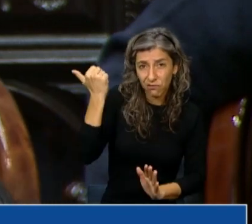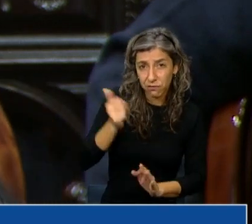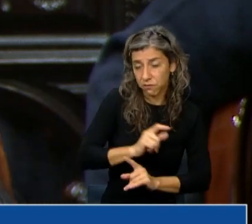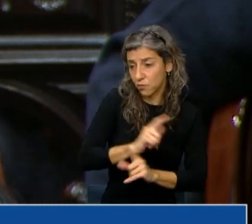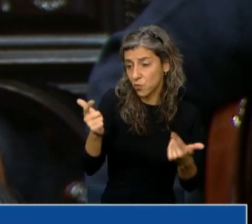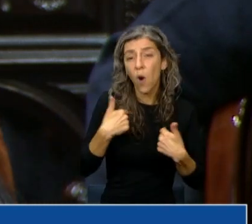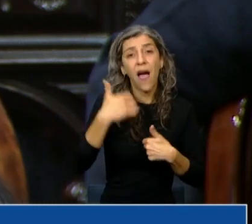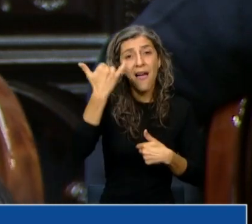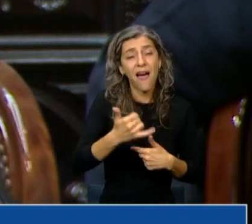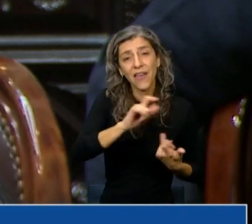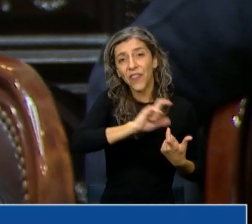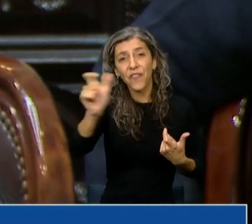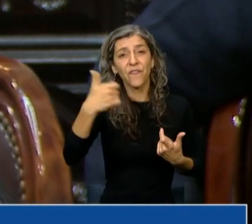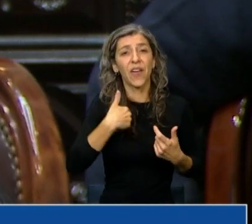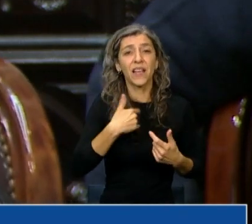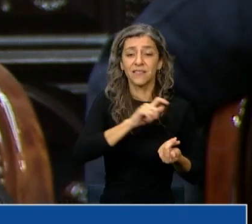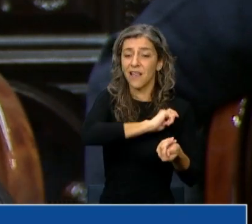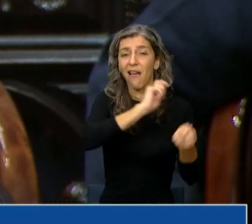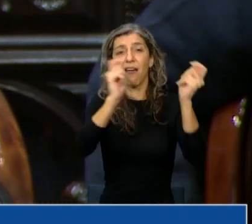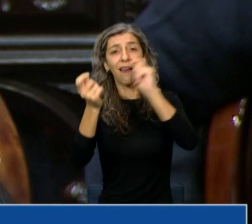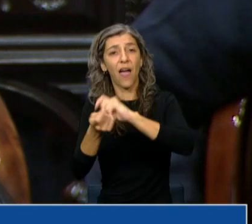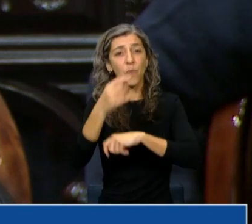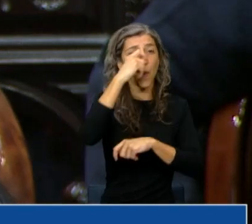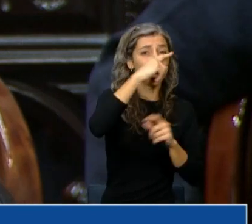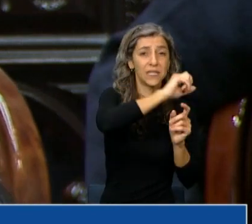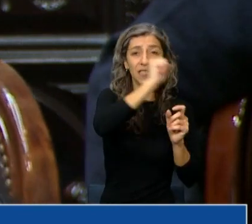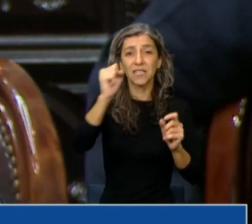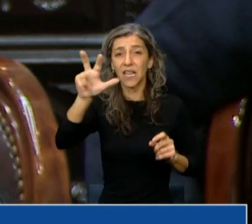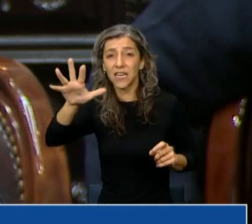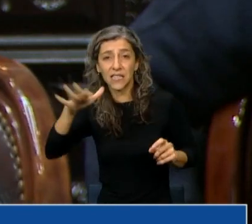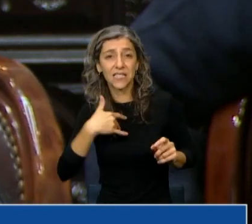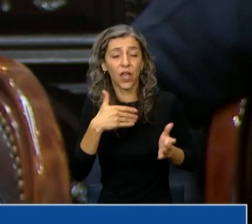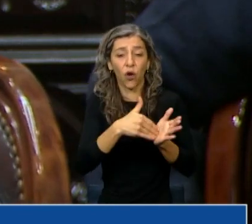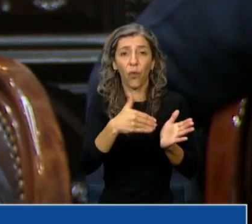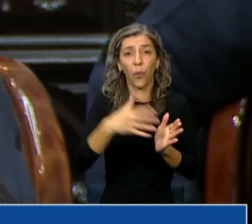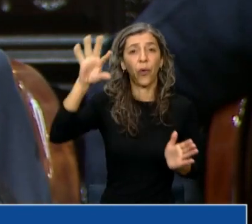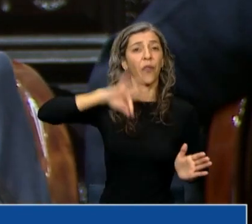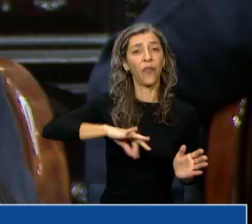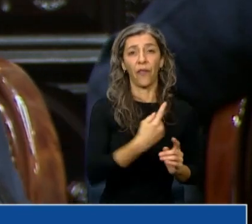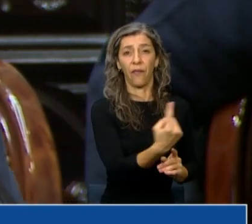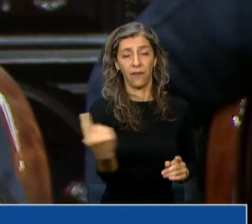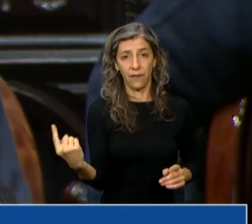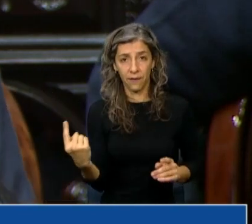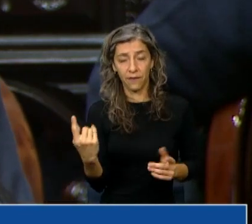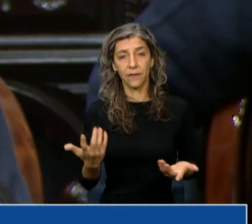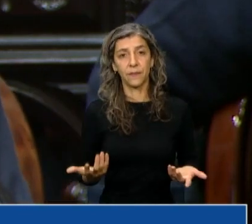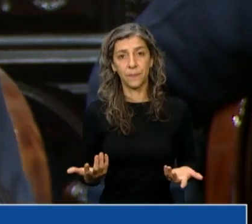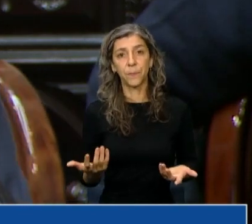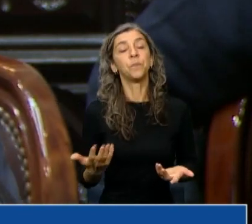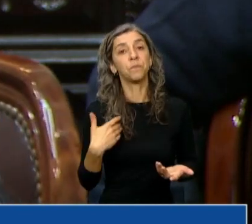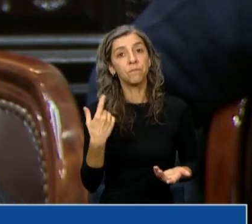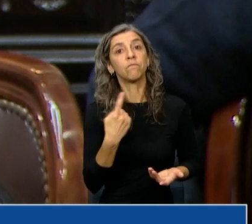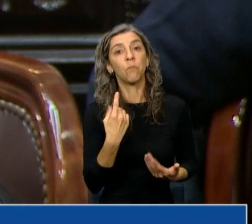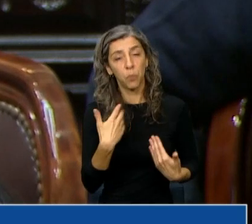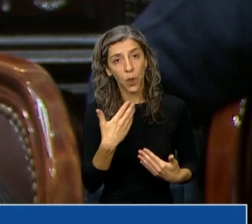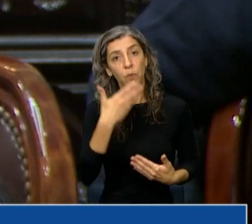va con una escala del 27 al 35 sobre los altos ingresos, y eso es progresivo. Pero sí hablemos de los